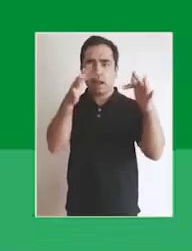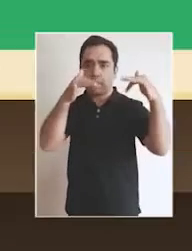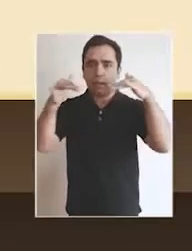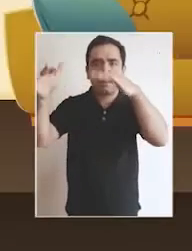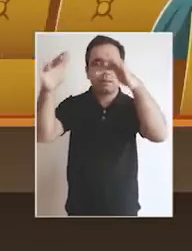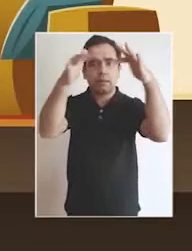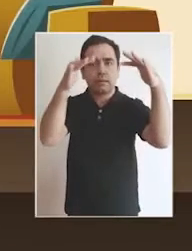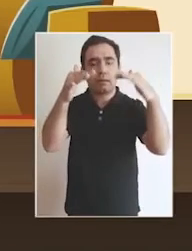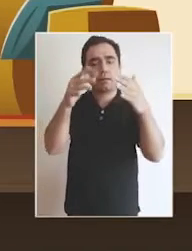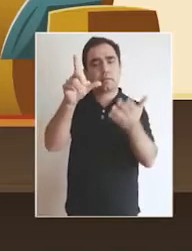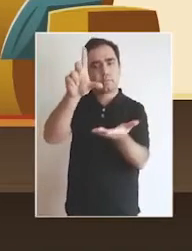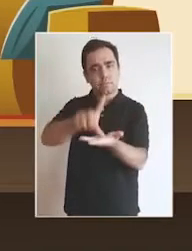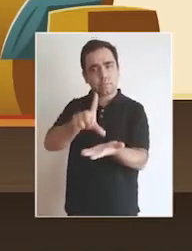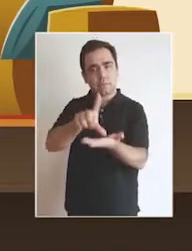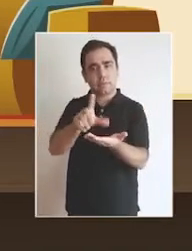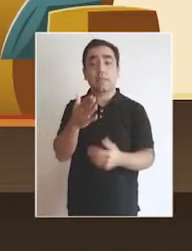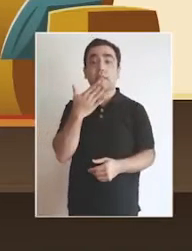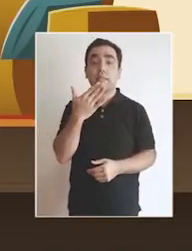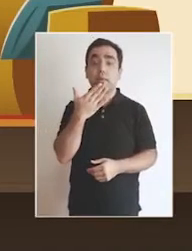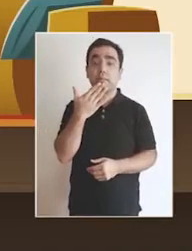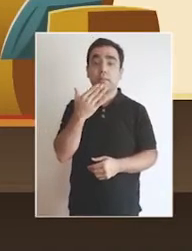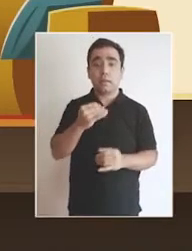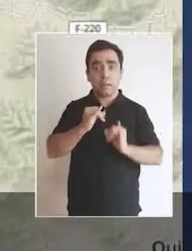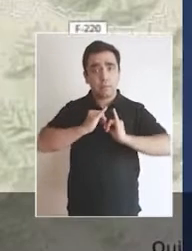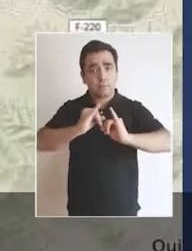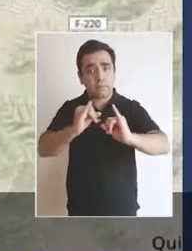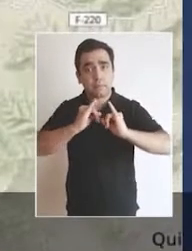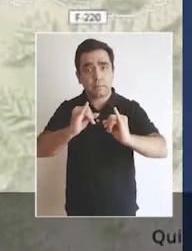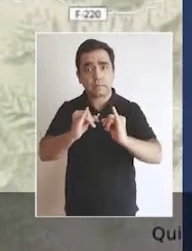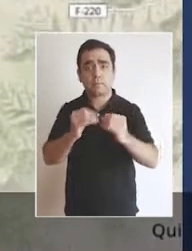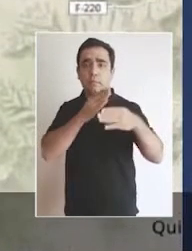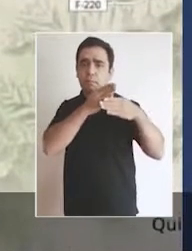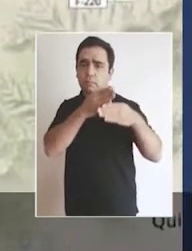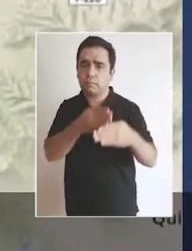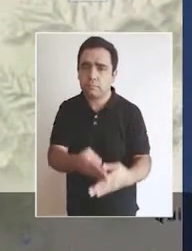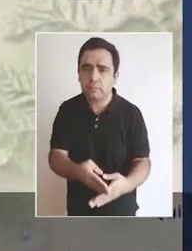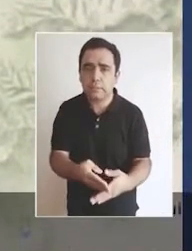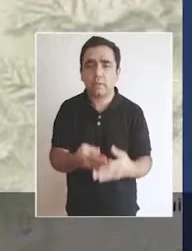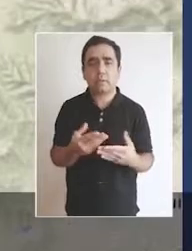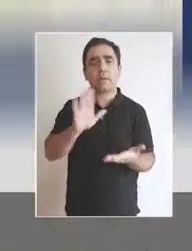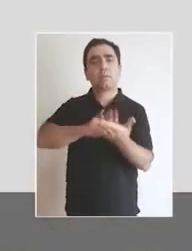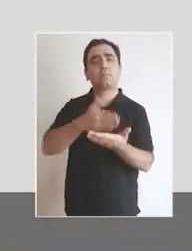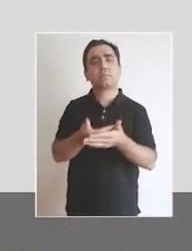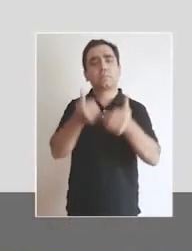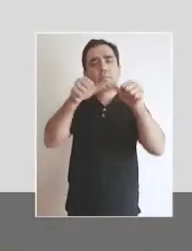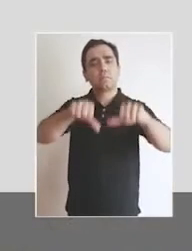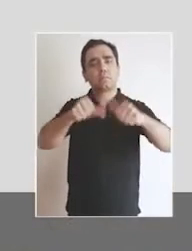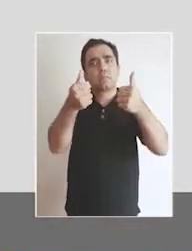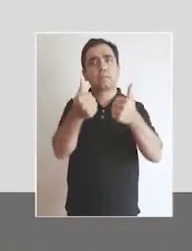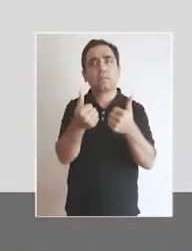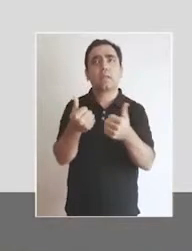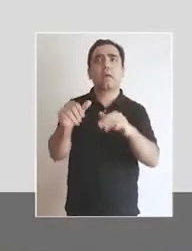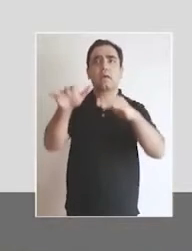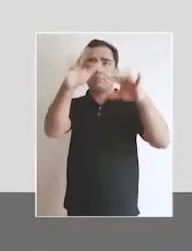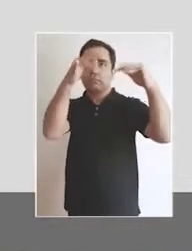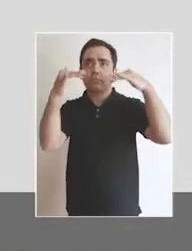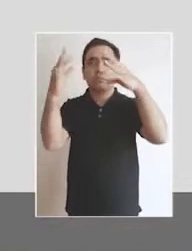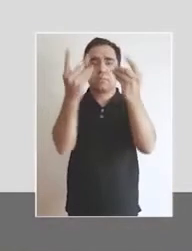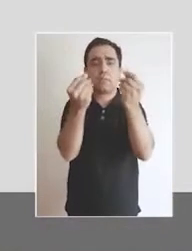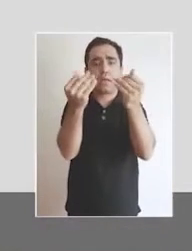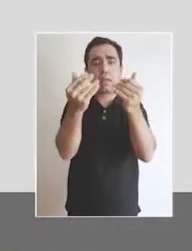zona. También contamos con información permanente y en línea sobre el estado de la calidad del aire en la nueva plataforma